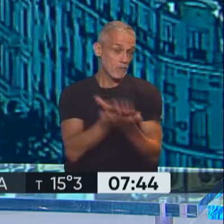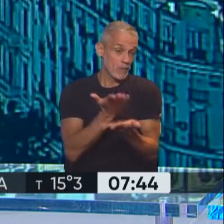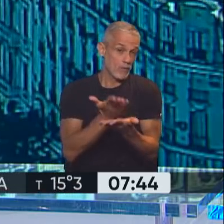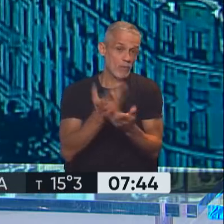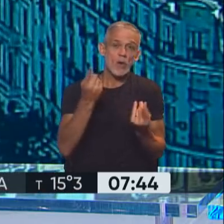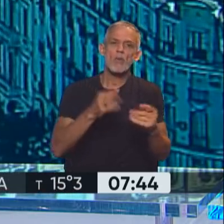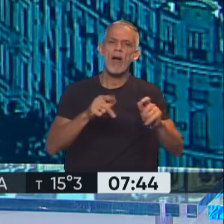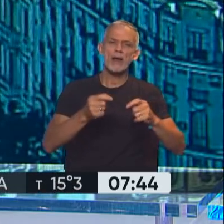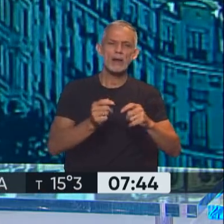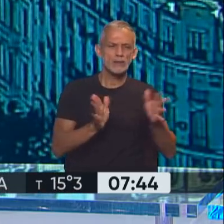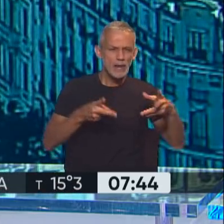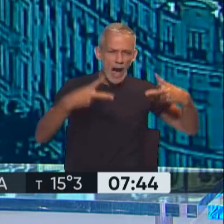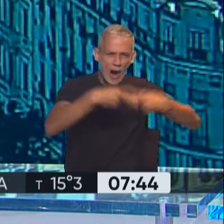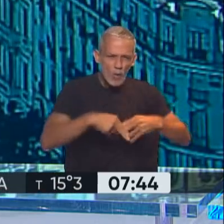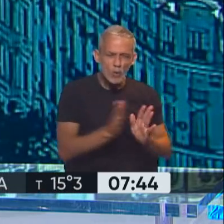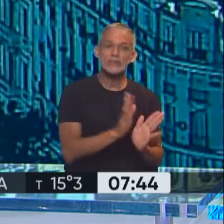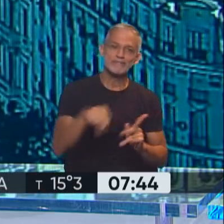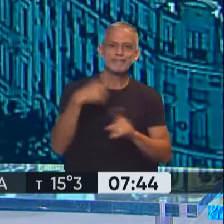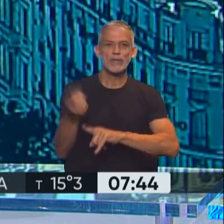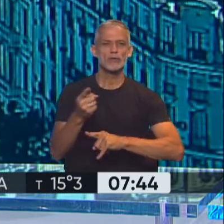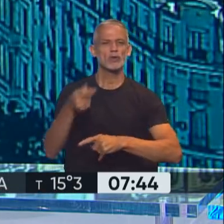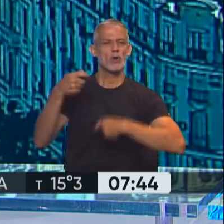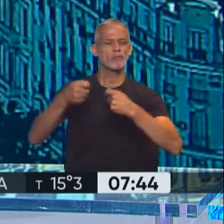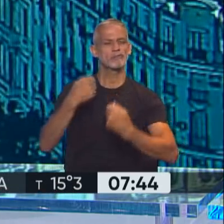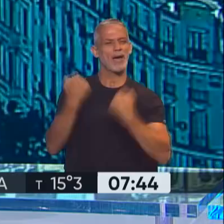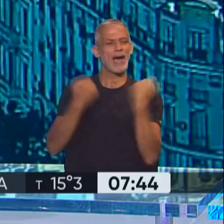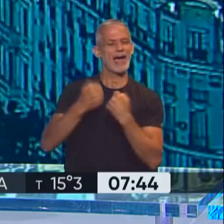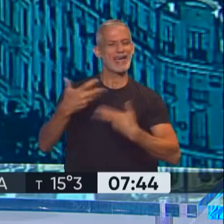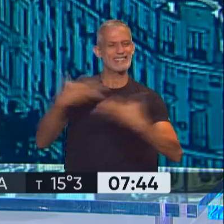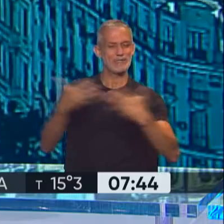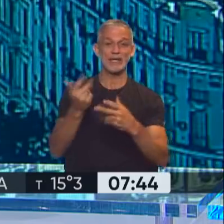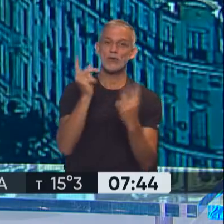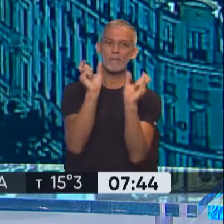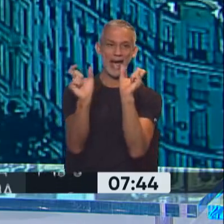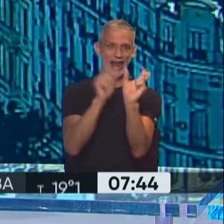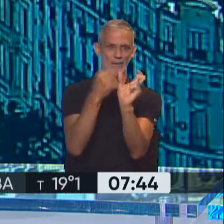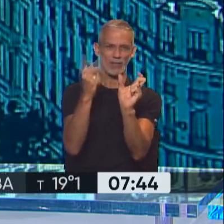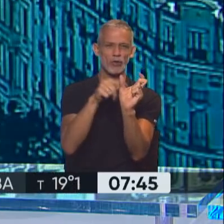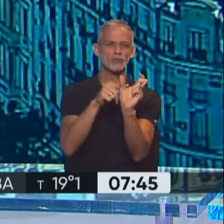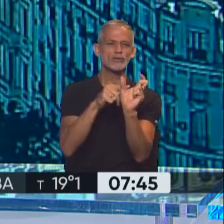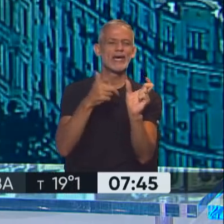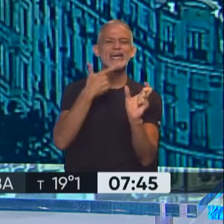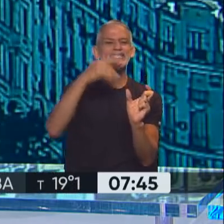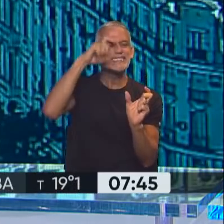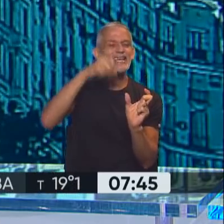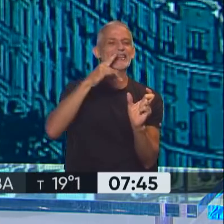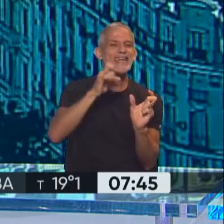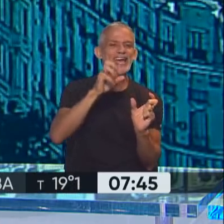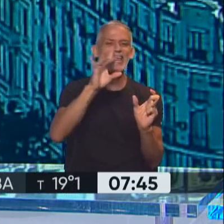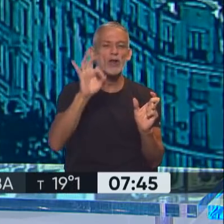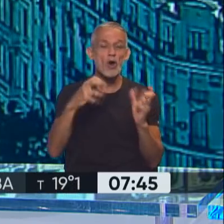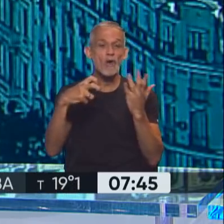el ajuste y el modelo que apunta al crecimiento y dos palabras claves dijo sendero fiscal y